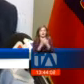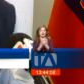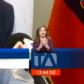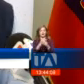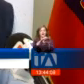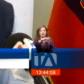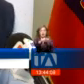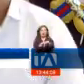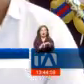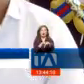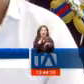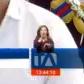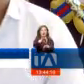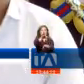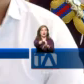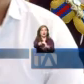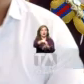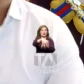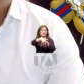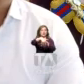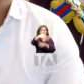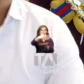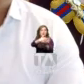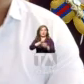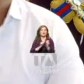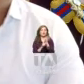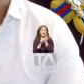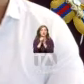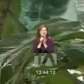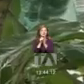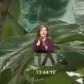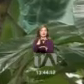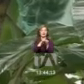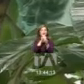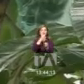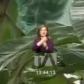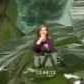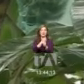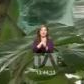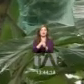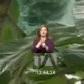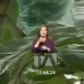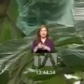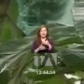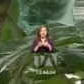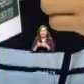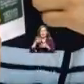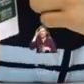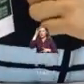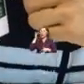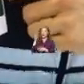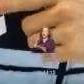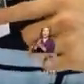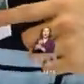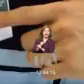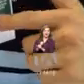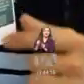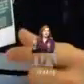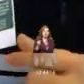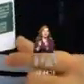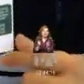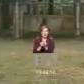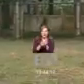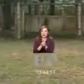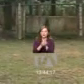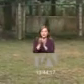siembras bananeras. Desde el Ministerio de Agricultura aseguran estar trabajando en la etapa de exclusión de la enfermedad. Personal capacitado ofrece